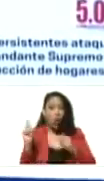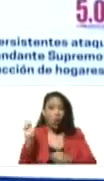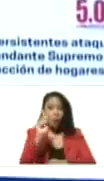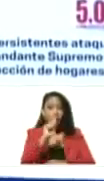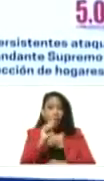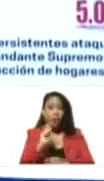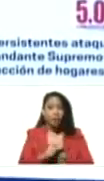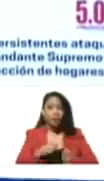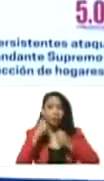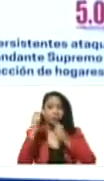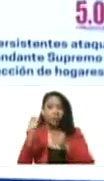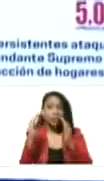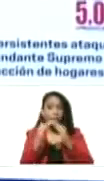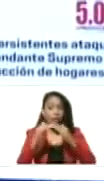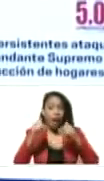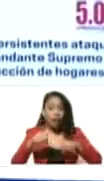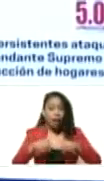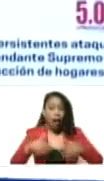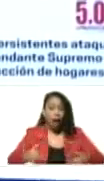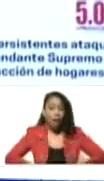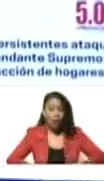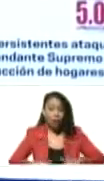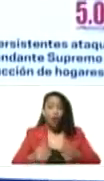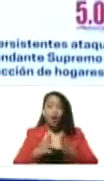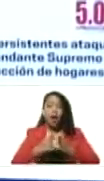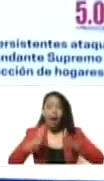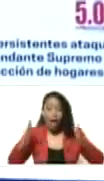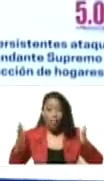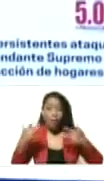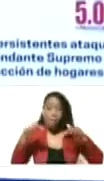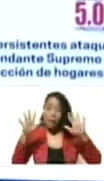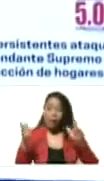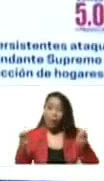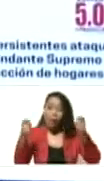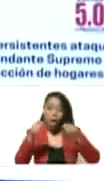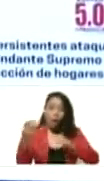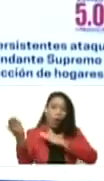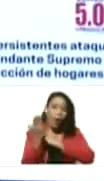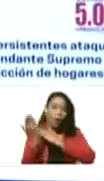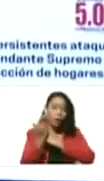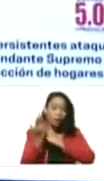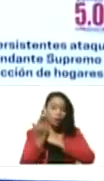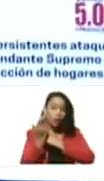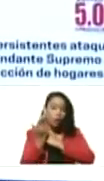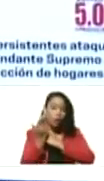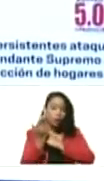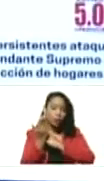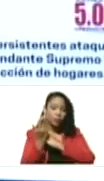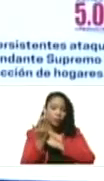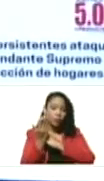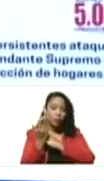urbanismo. Ha sido un esfuerzo gigantesco, a pesar del bloqueo, las sanciones. El gobierno nacional recibía